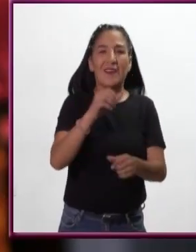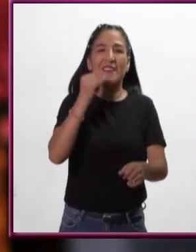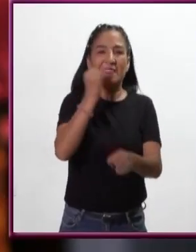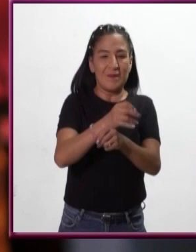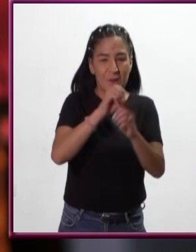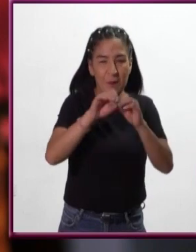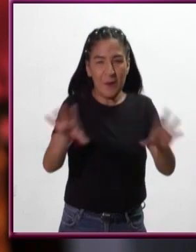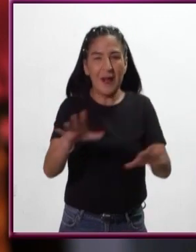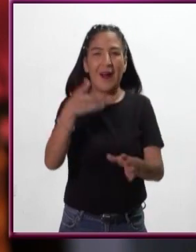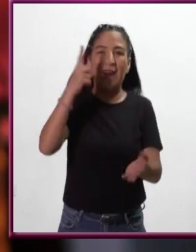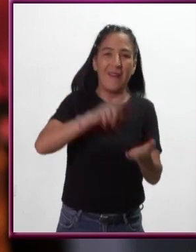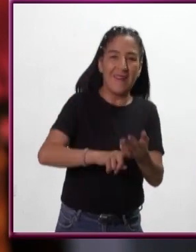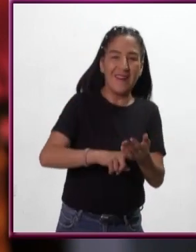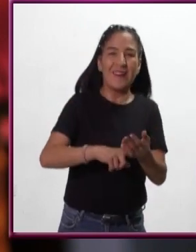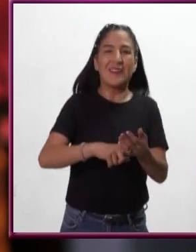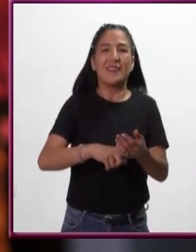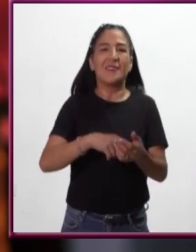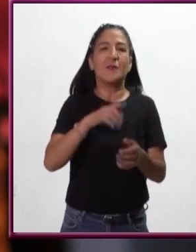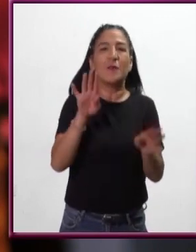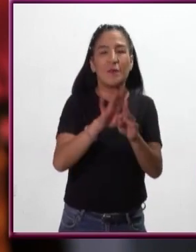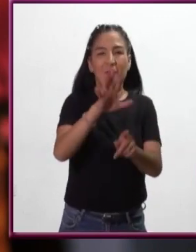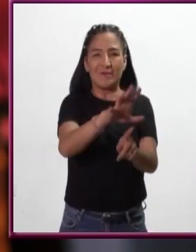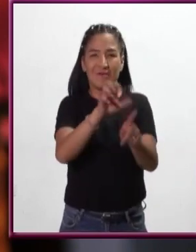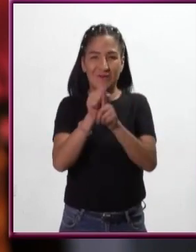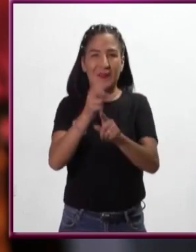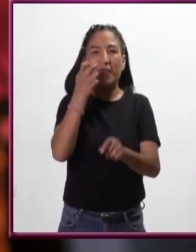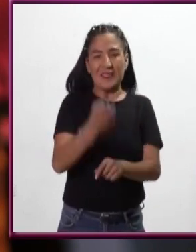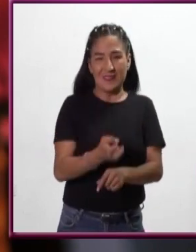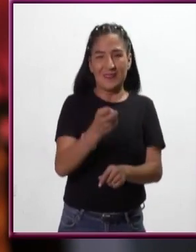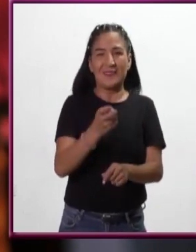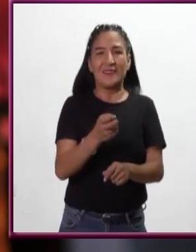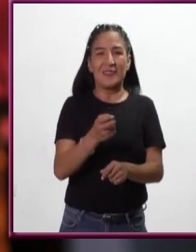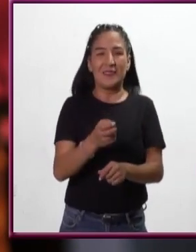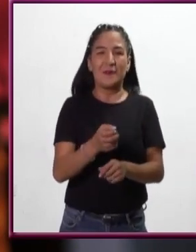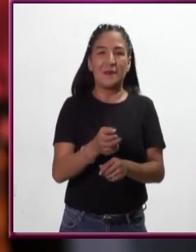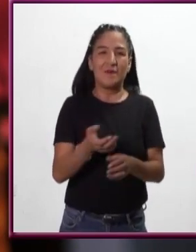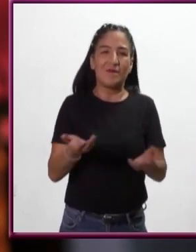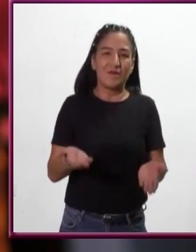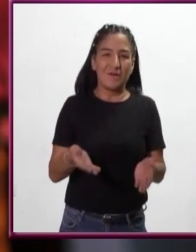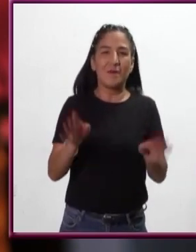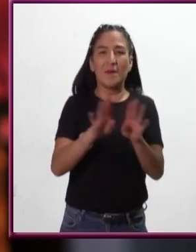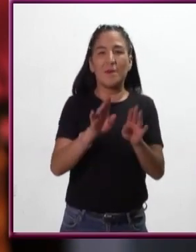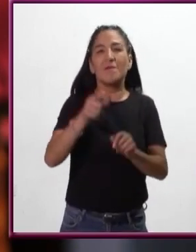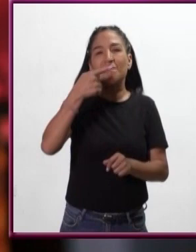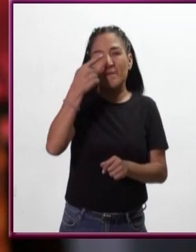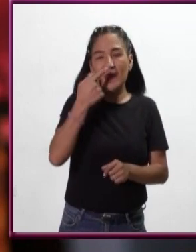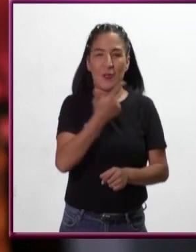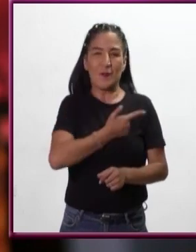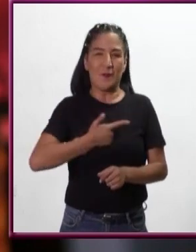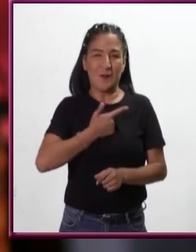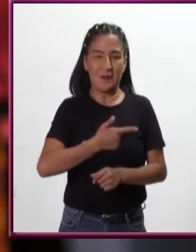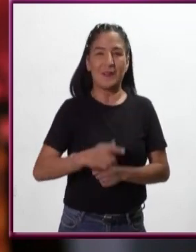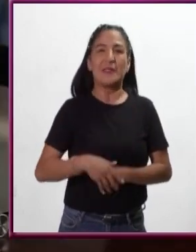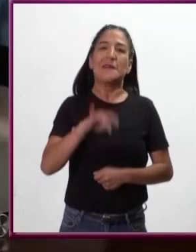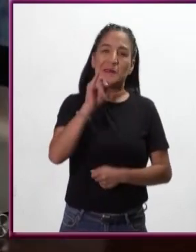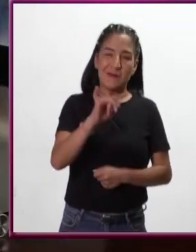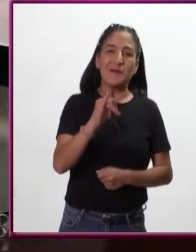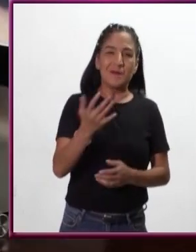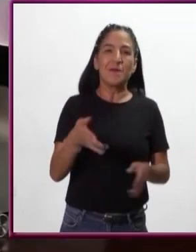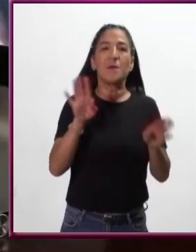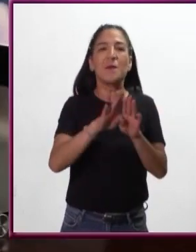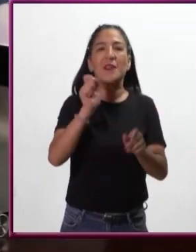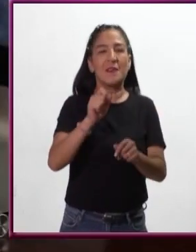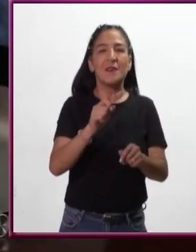la información que, pues, que capturan justamente el olfato y el gusto.